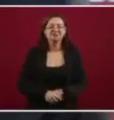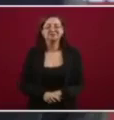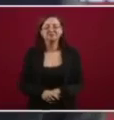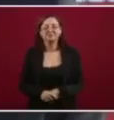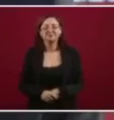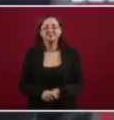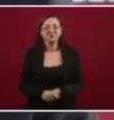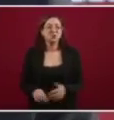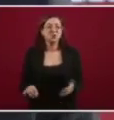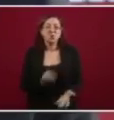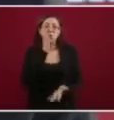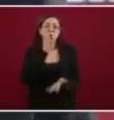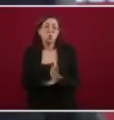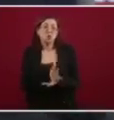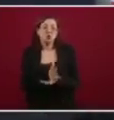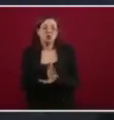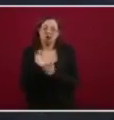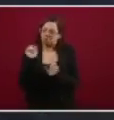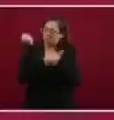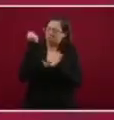Entonces, no es nada más contemplar